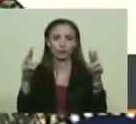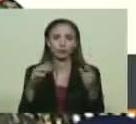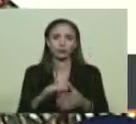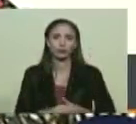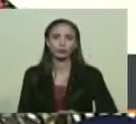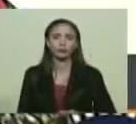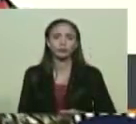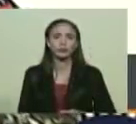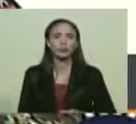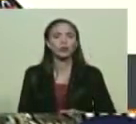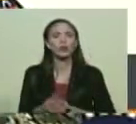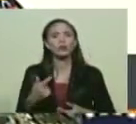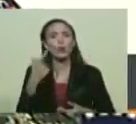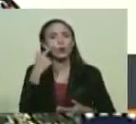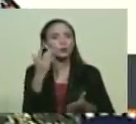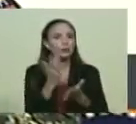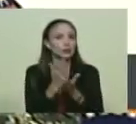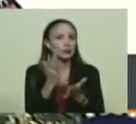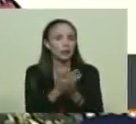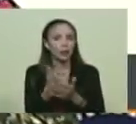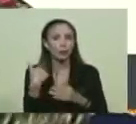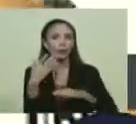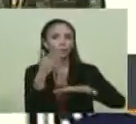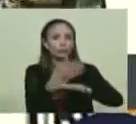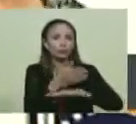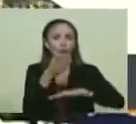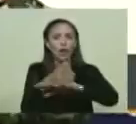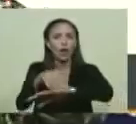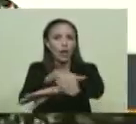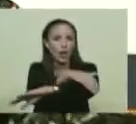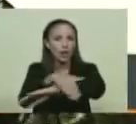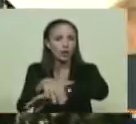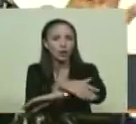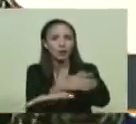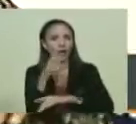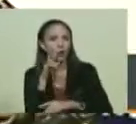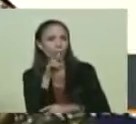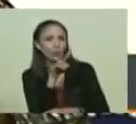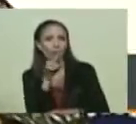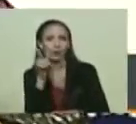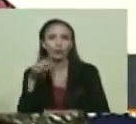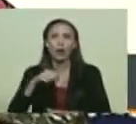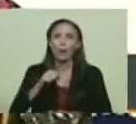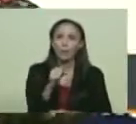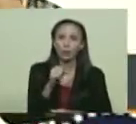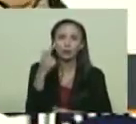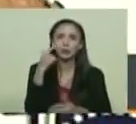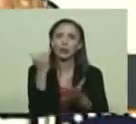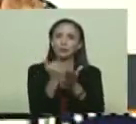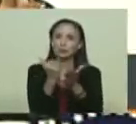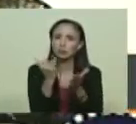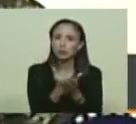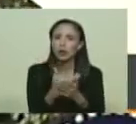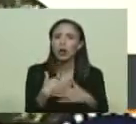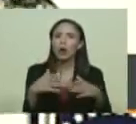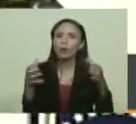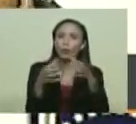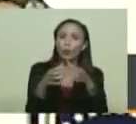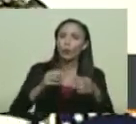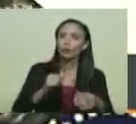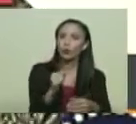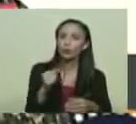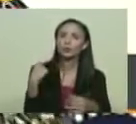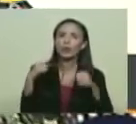Yo siempre ando por las calles y me encuentro con muchos de ustedes. Donde yo veo un grupo de policías